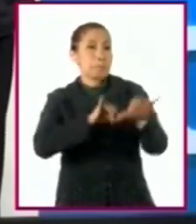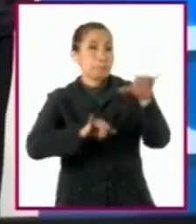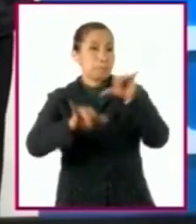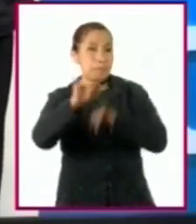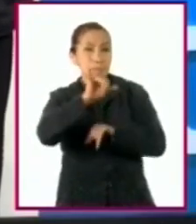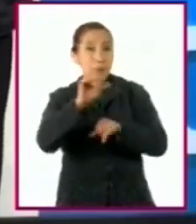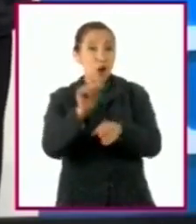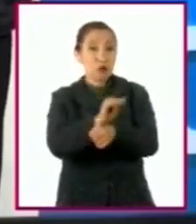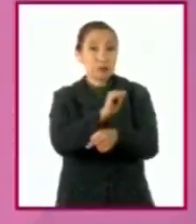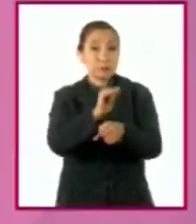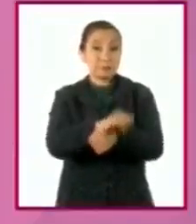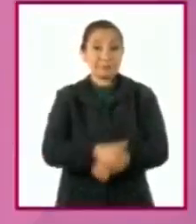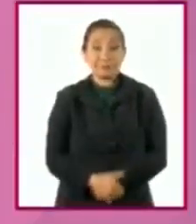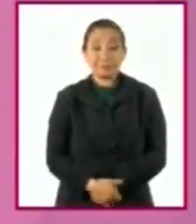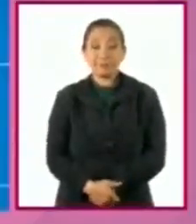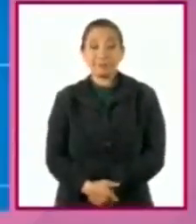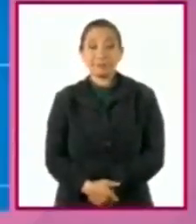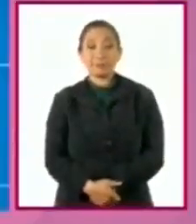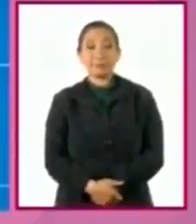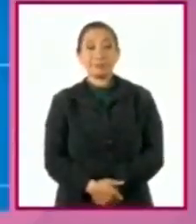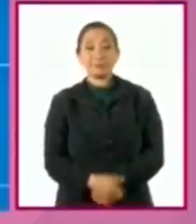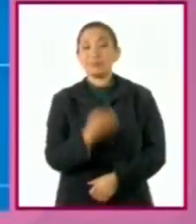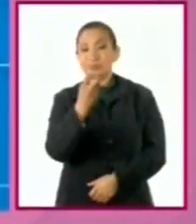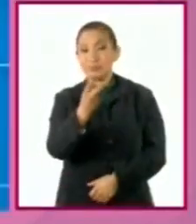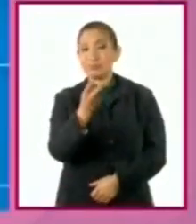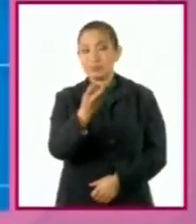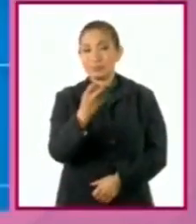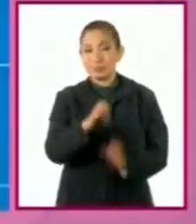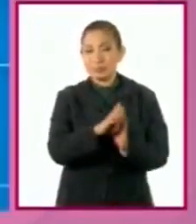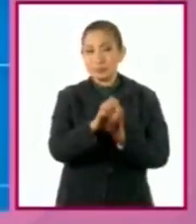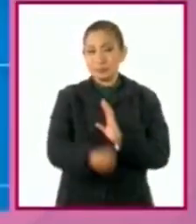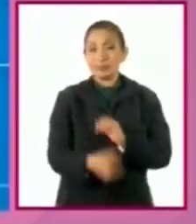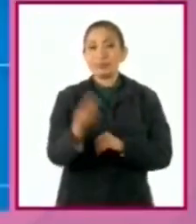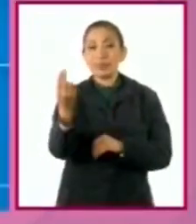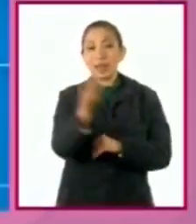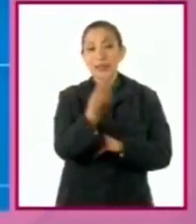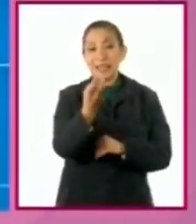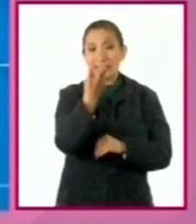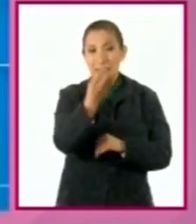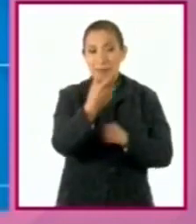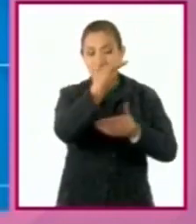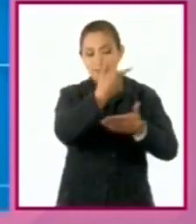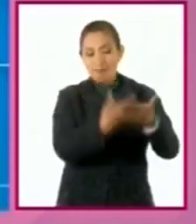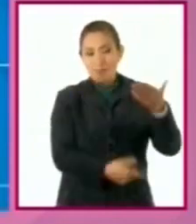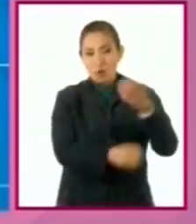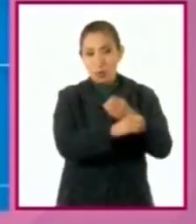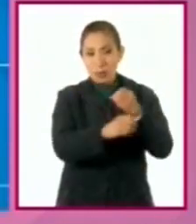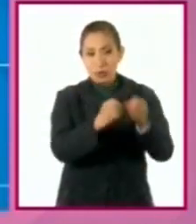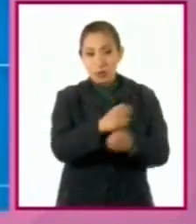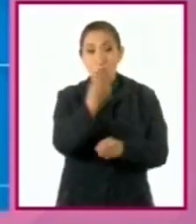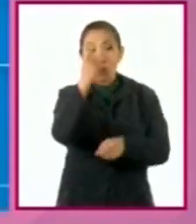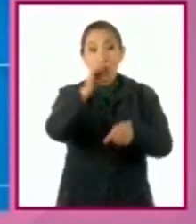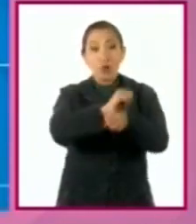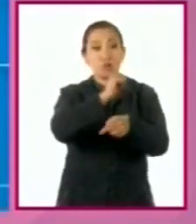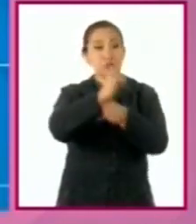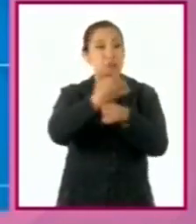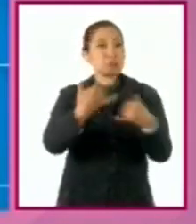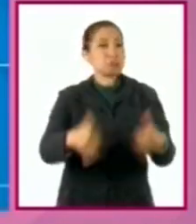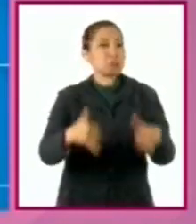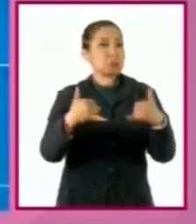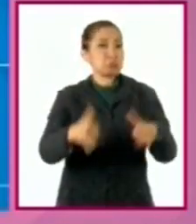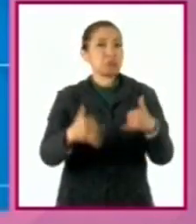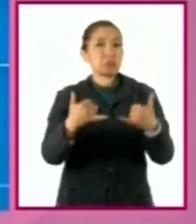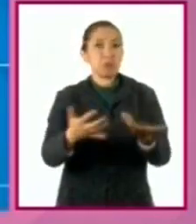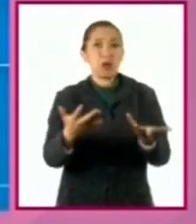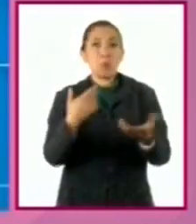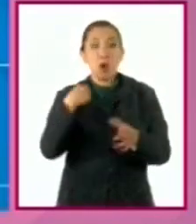el auto. Para esta demostración necesitarás el siguiente material: un carrito de juguete que no